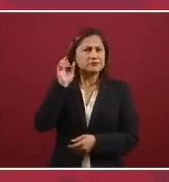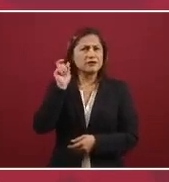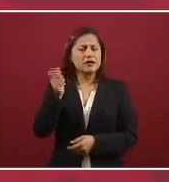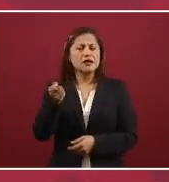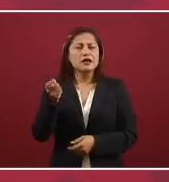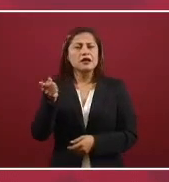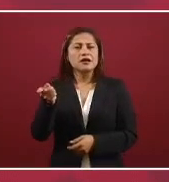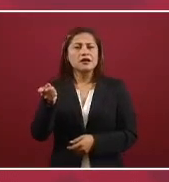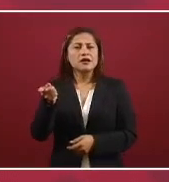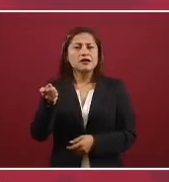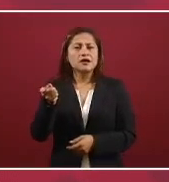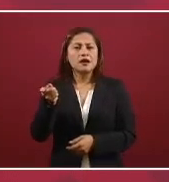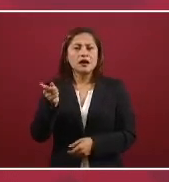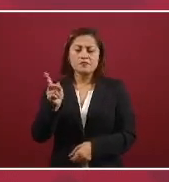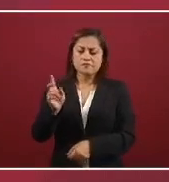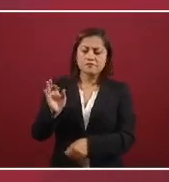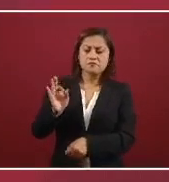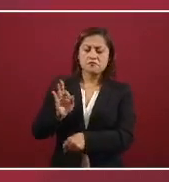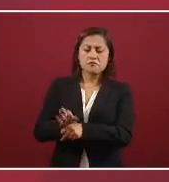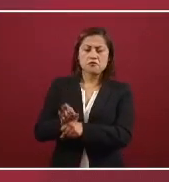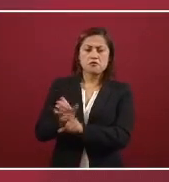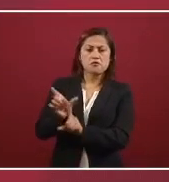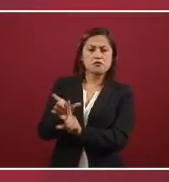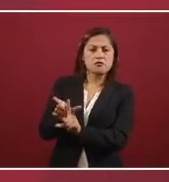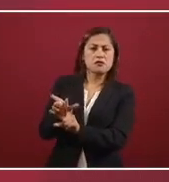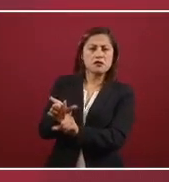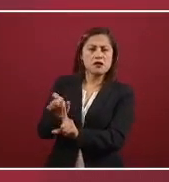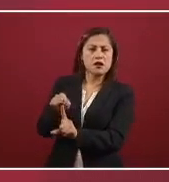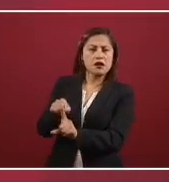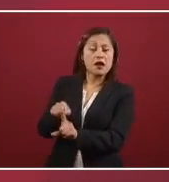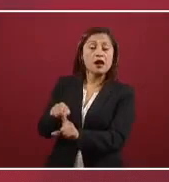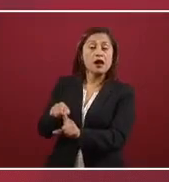a los periodistas amenazados.